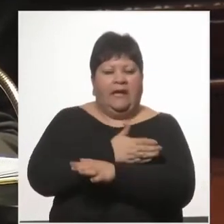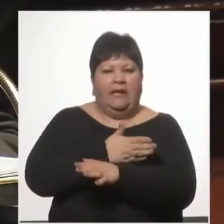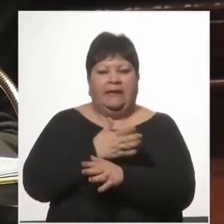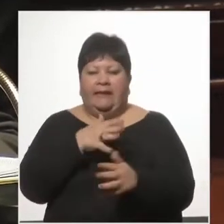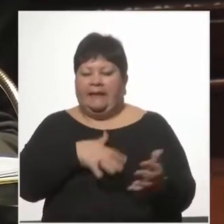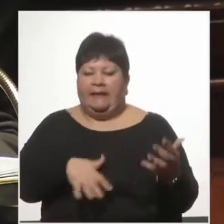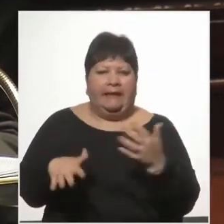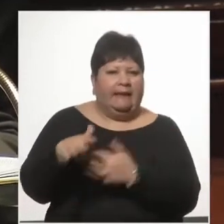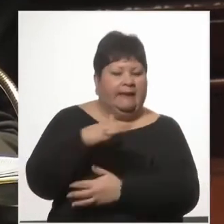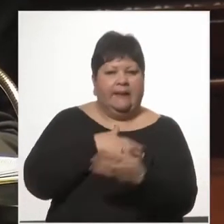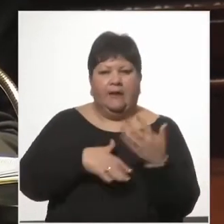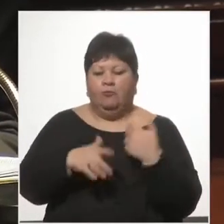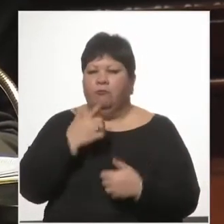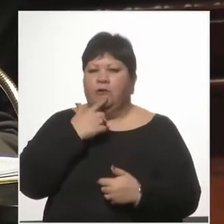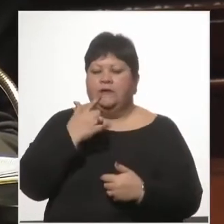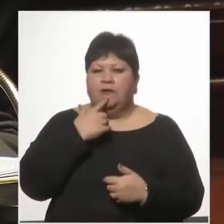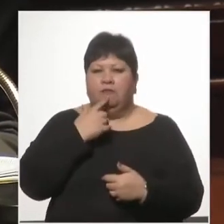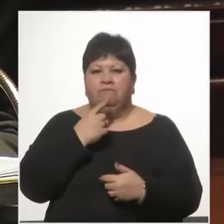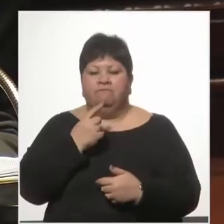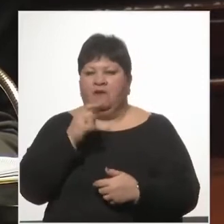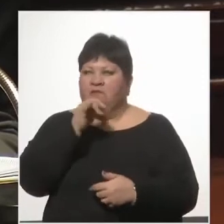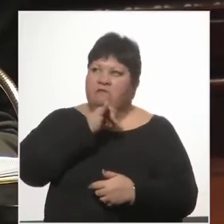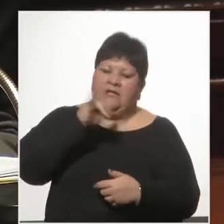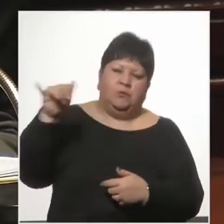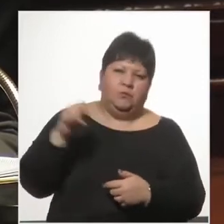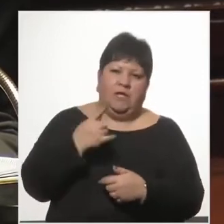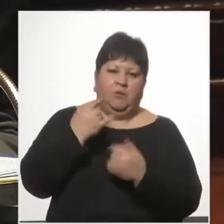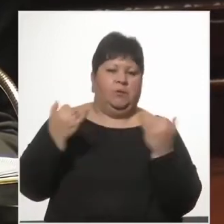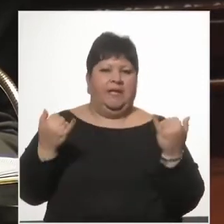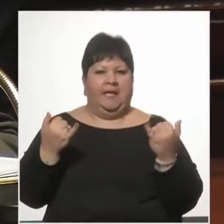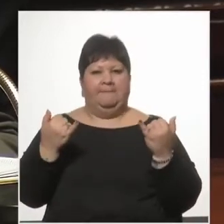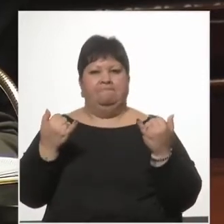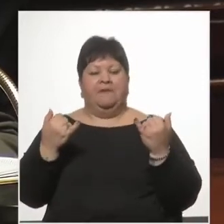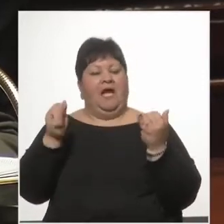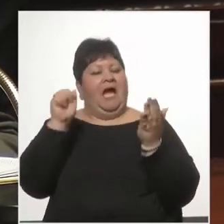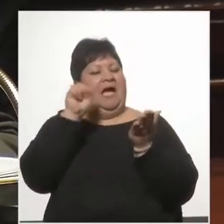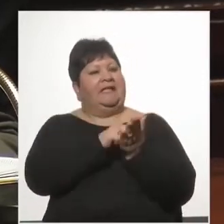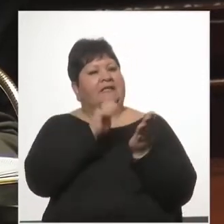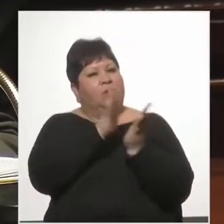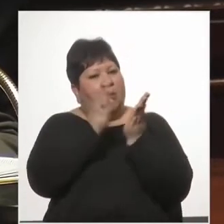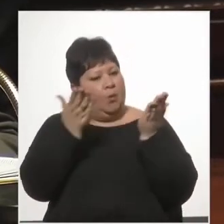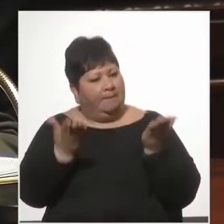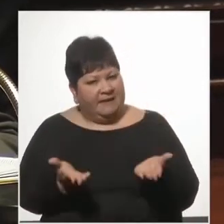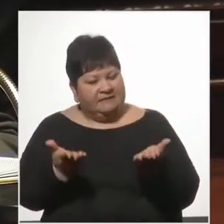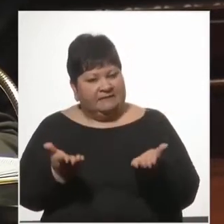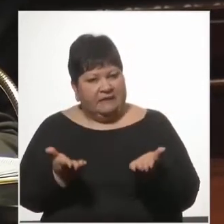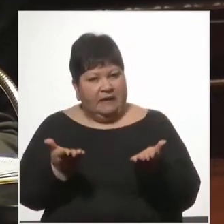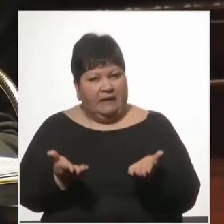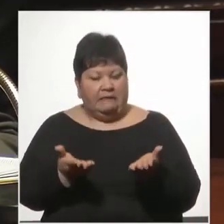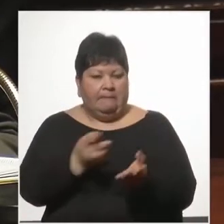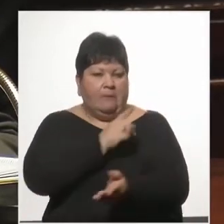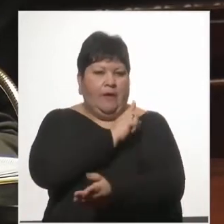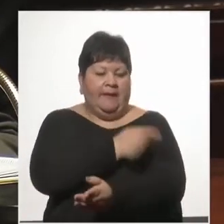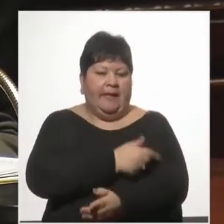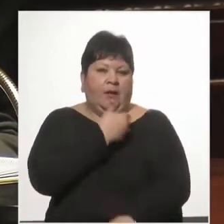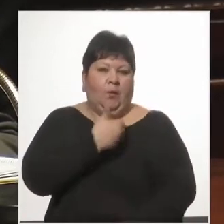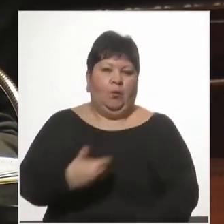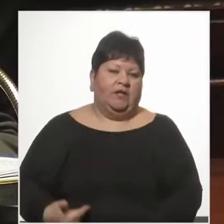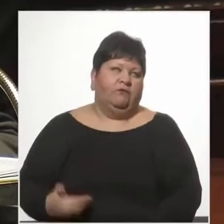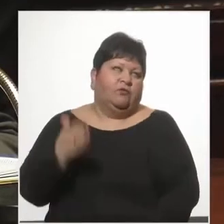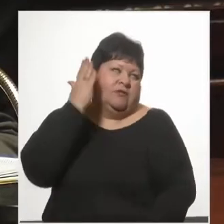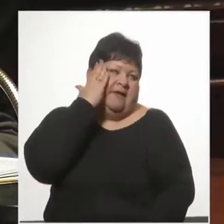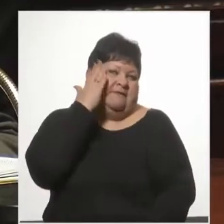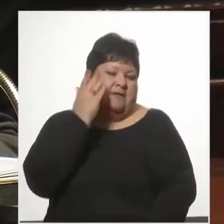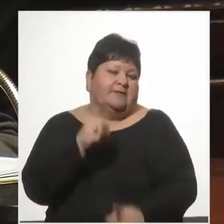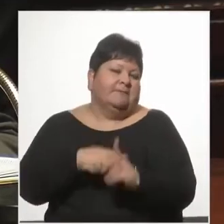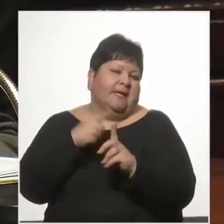haciendo una denuncia en 24 horas de la aparición de un artículo de prensa, de algo que el Poder Ejecutivo sabía desde hace meses y